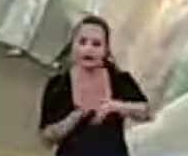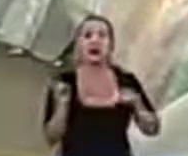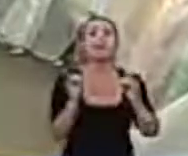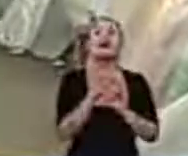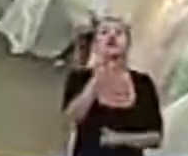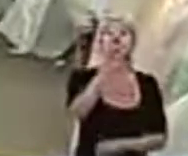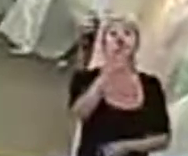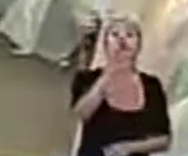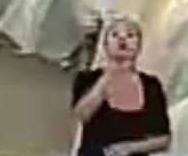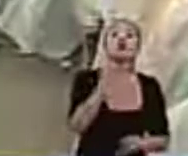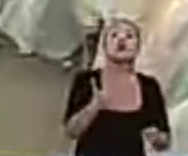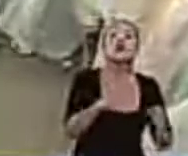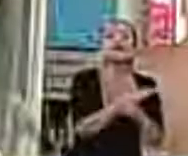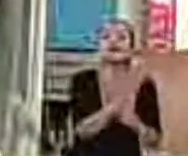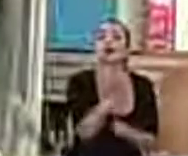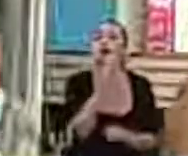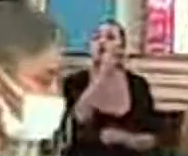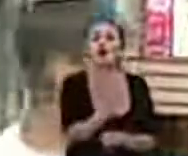para COVID está en el